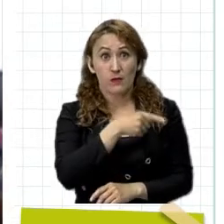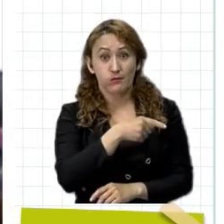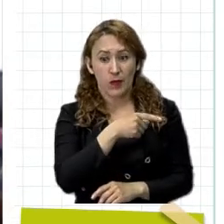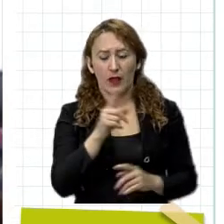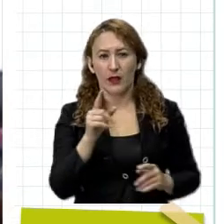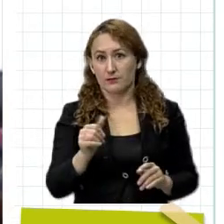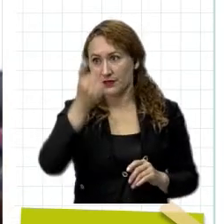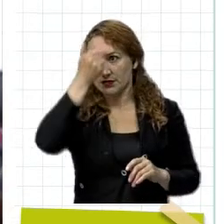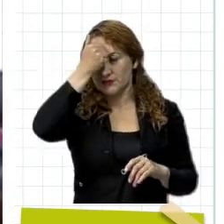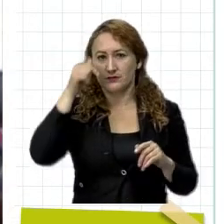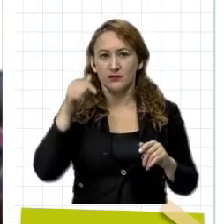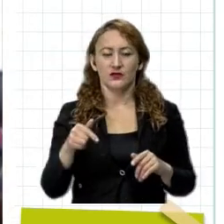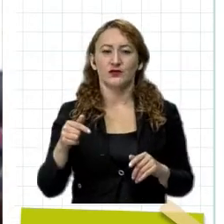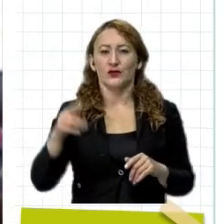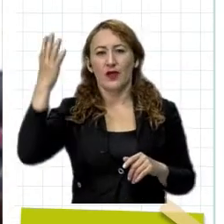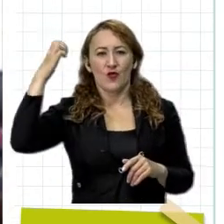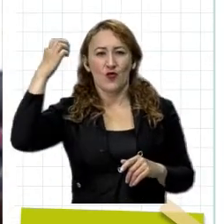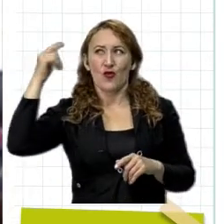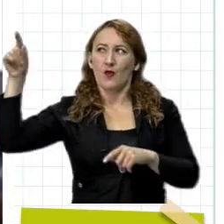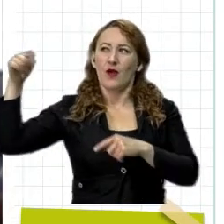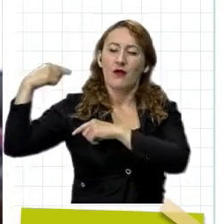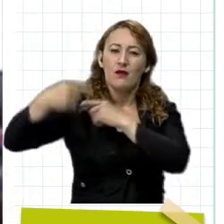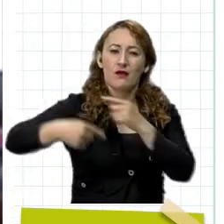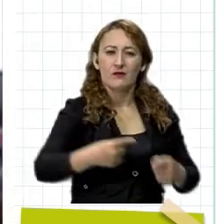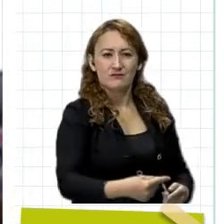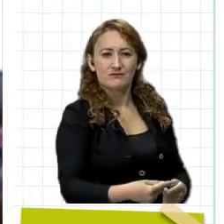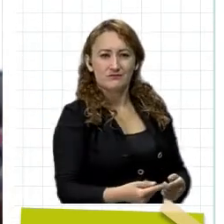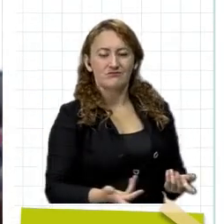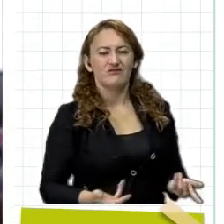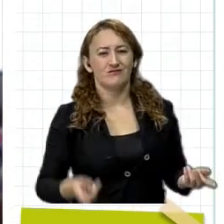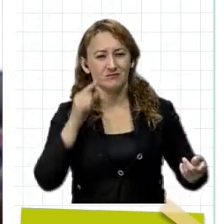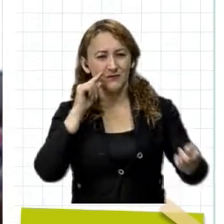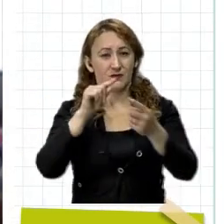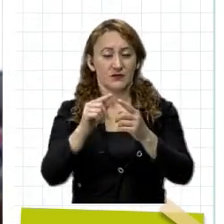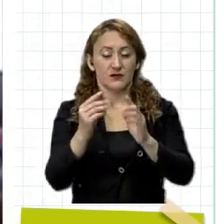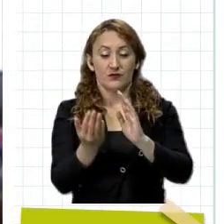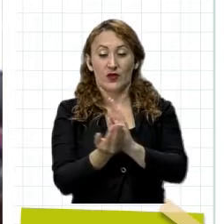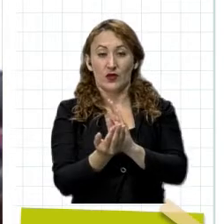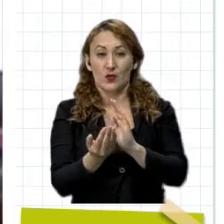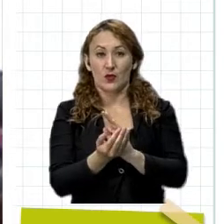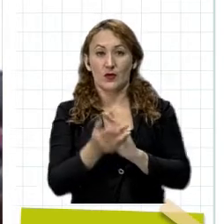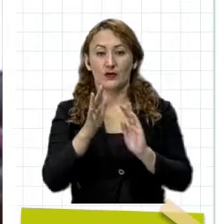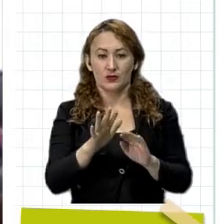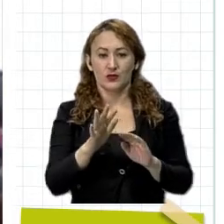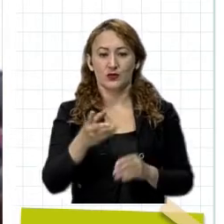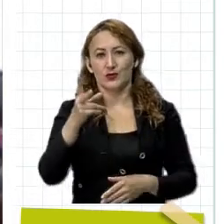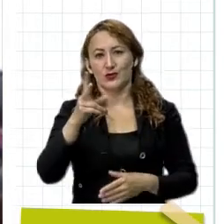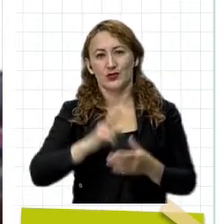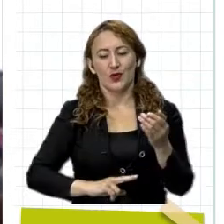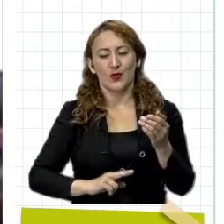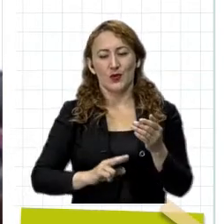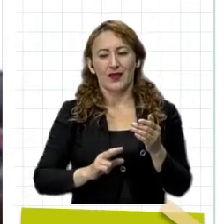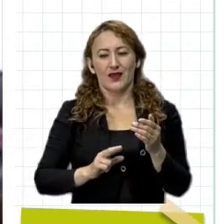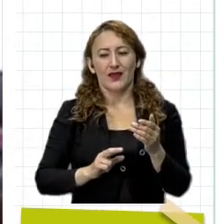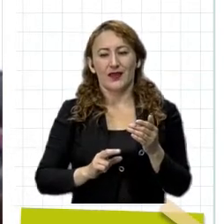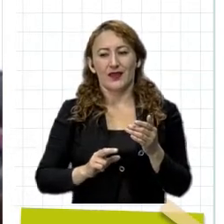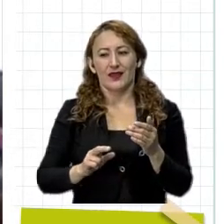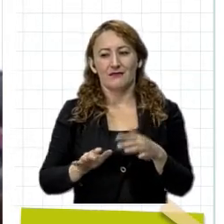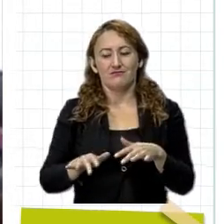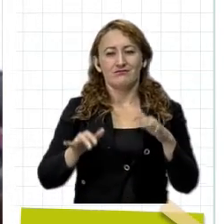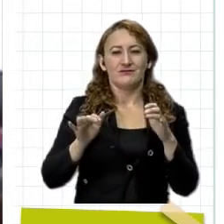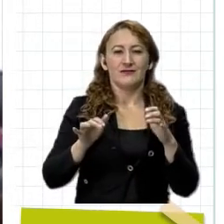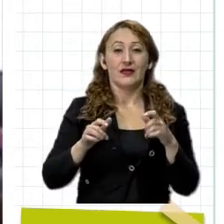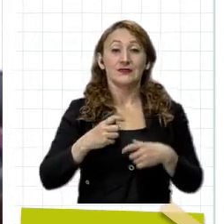la herencia eurocéntrica para cumplir su objetivo de educar en su doble acepción de civilizar